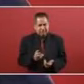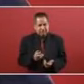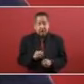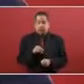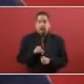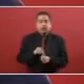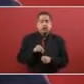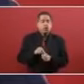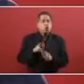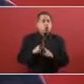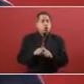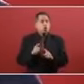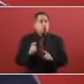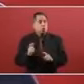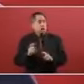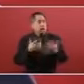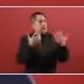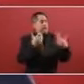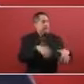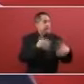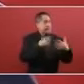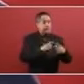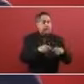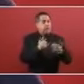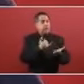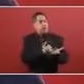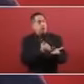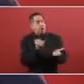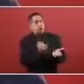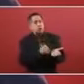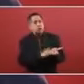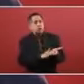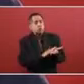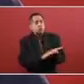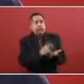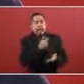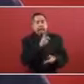las condonaciones de impuestos a las grandes empresas.